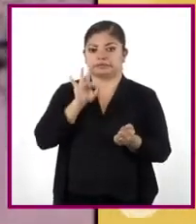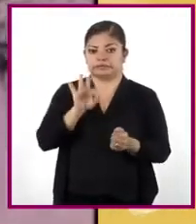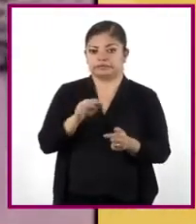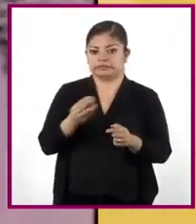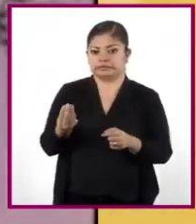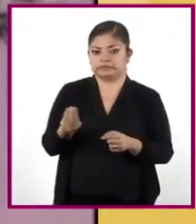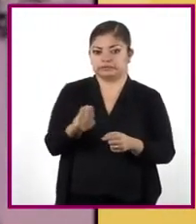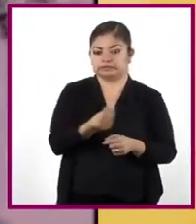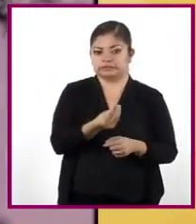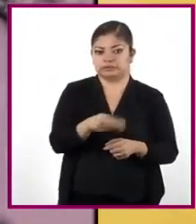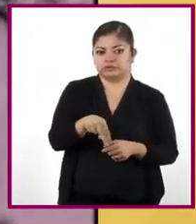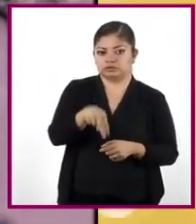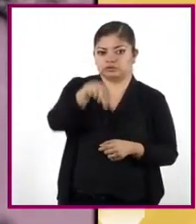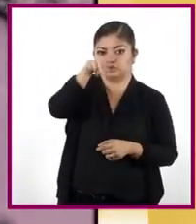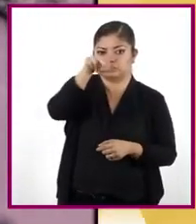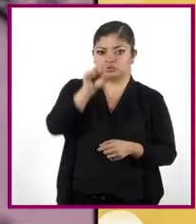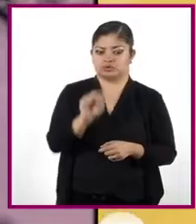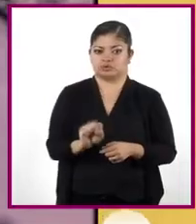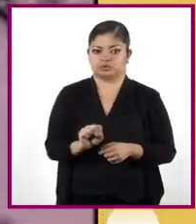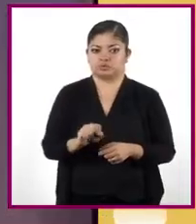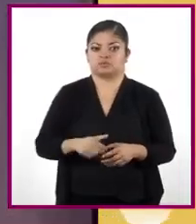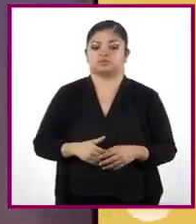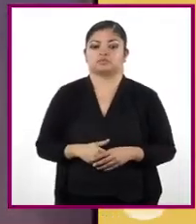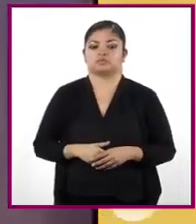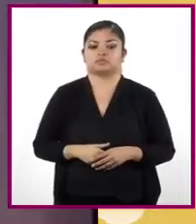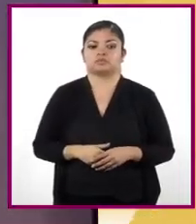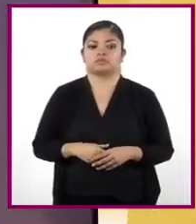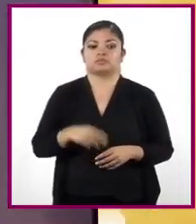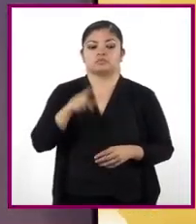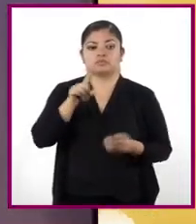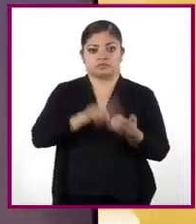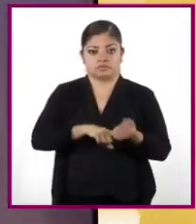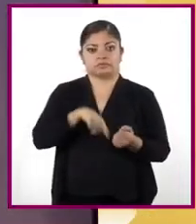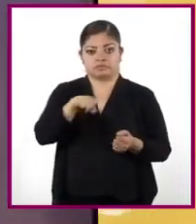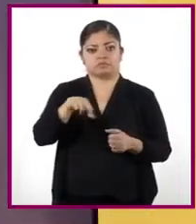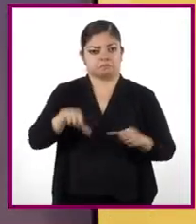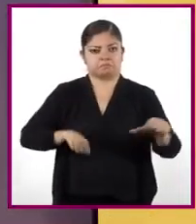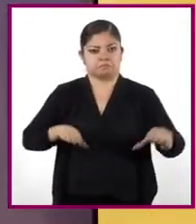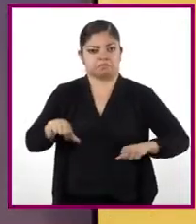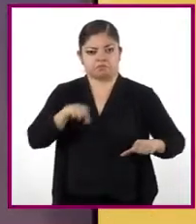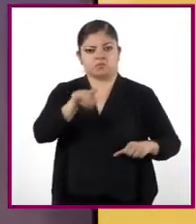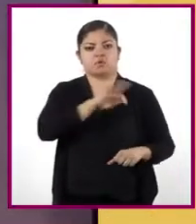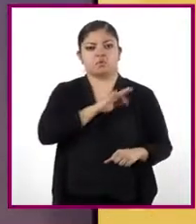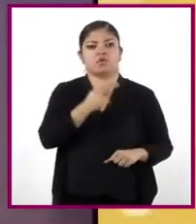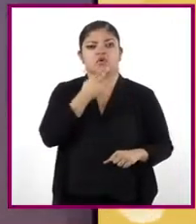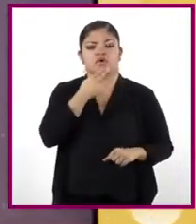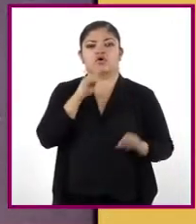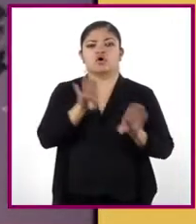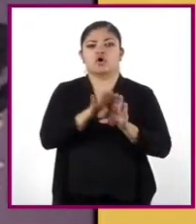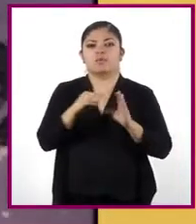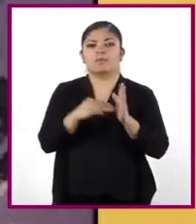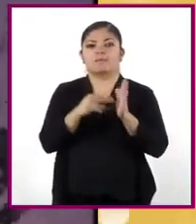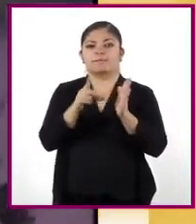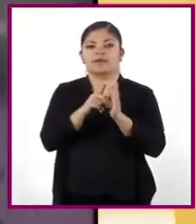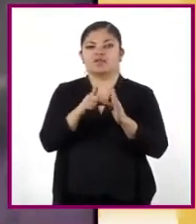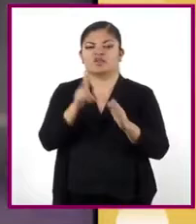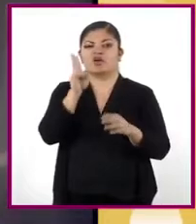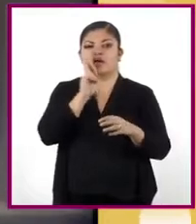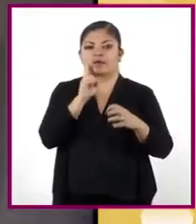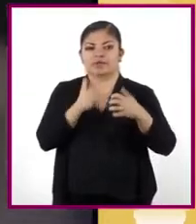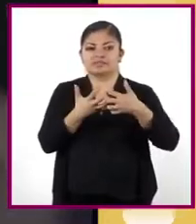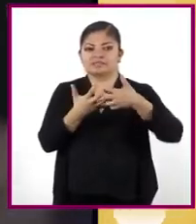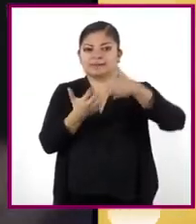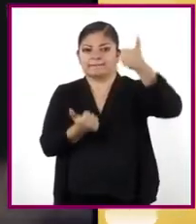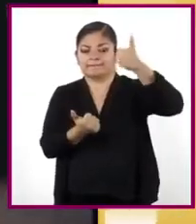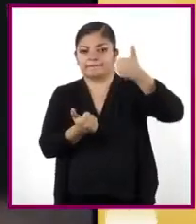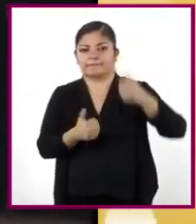dirección norte-sur. Esta actividad también puede ser utilizada como un método de separación de mezclas.